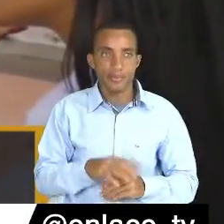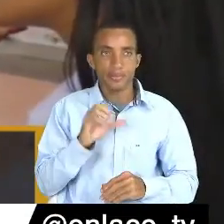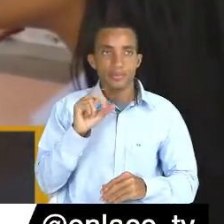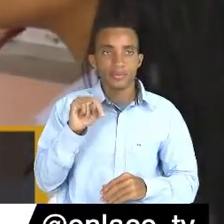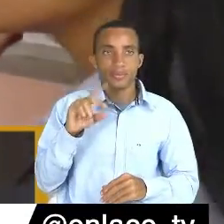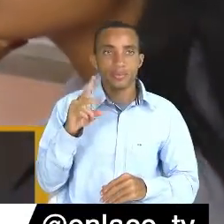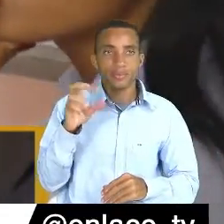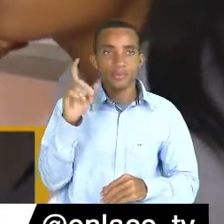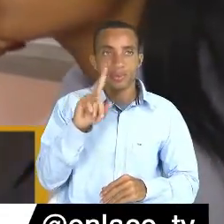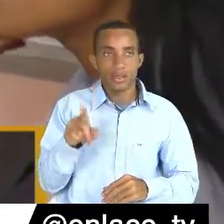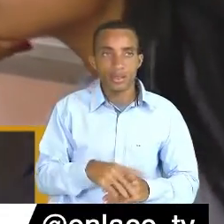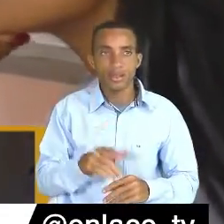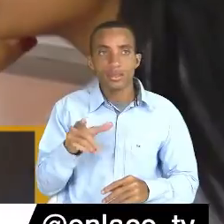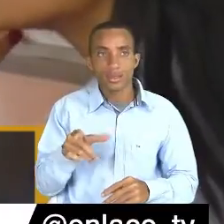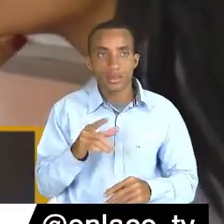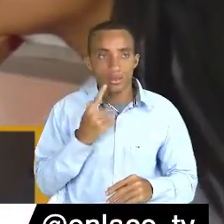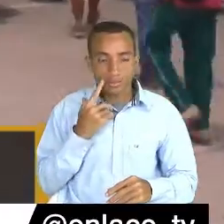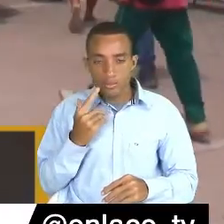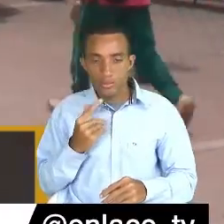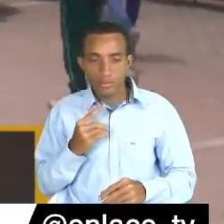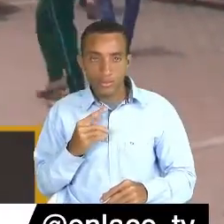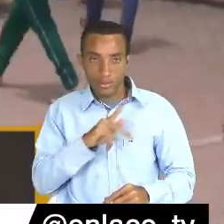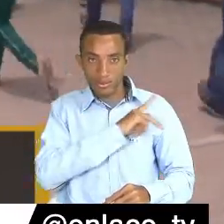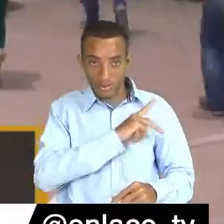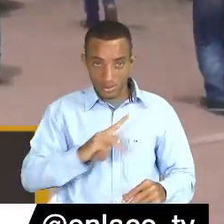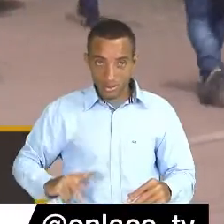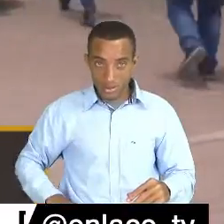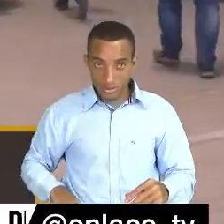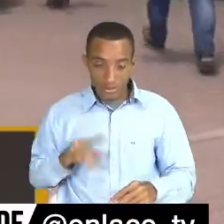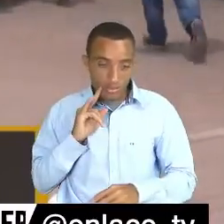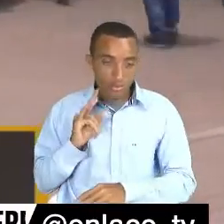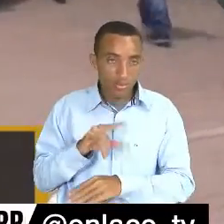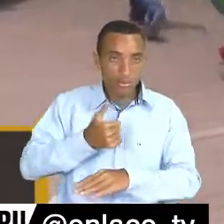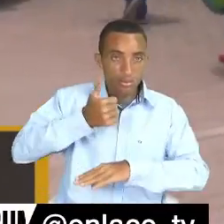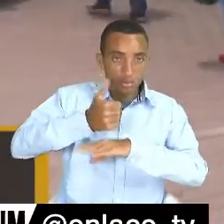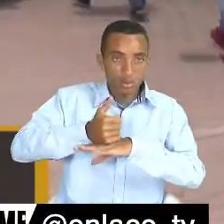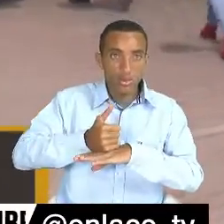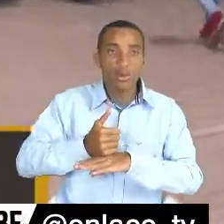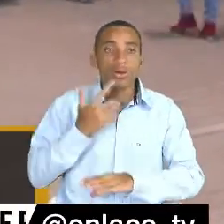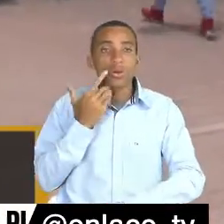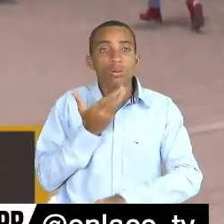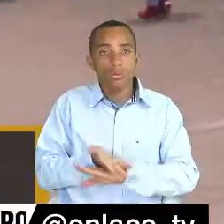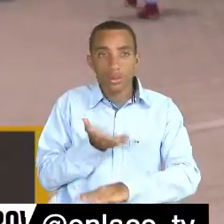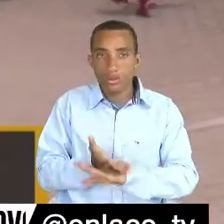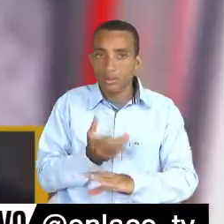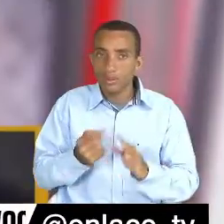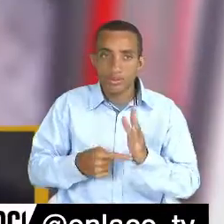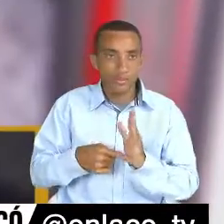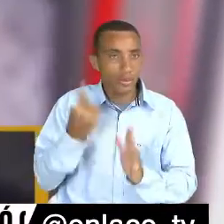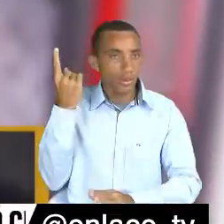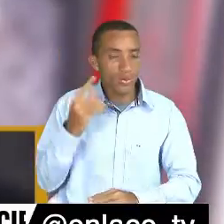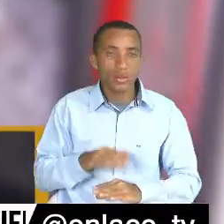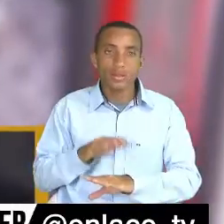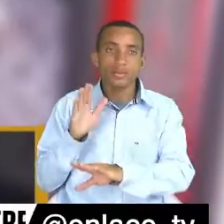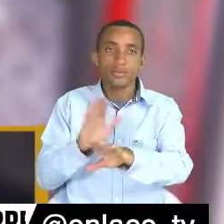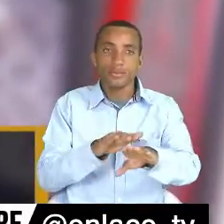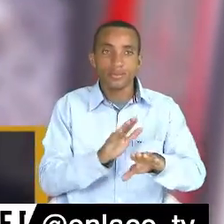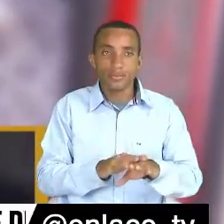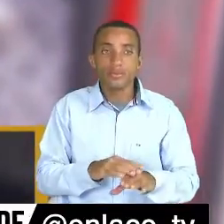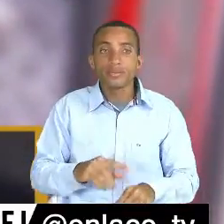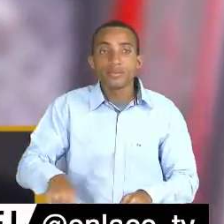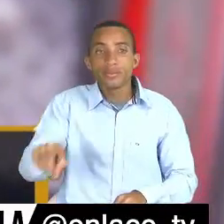Manonsalva, coordinador de despacho de la personería, también aseguró que se tienen pruebas suficientes para actuar de manera contundente frente a los